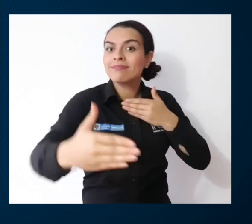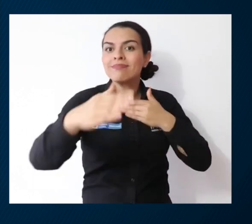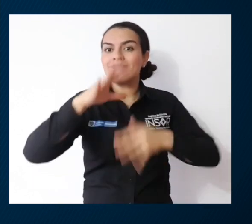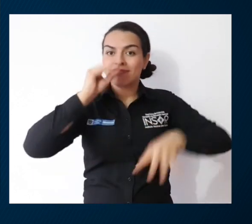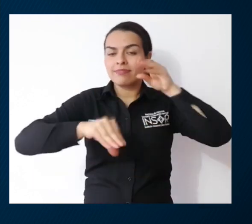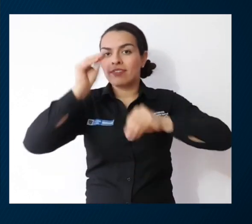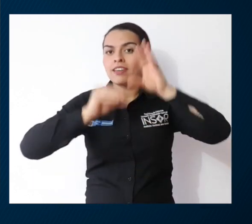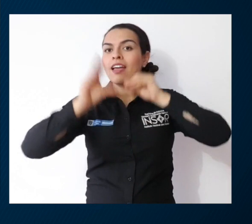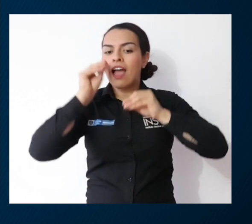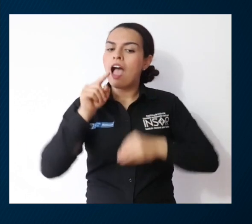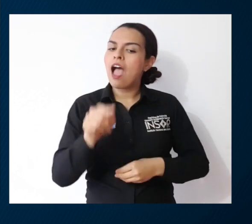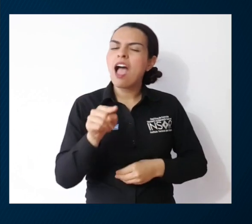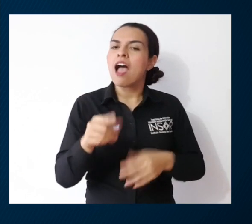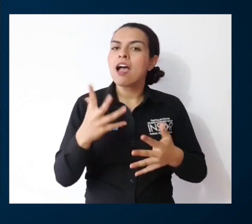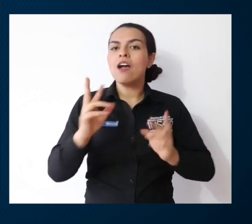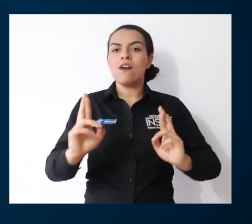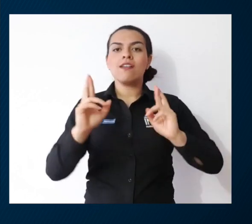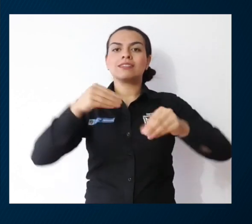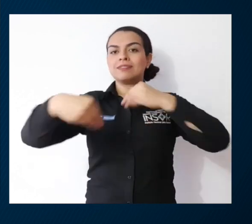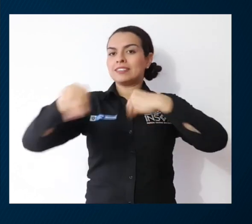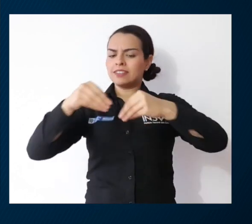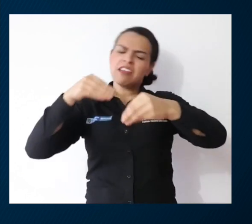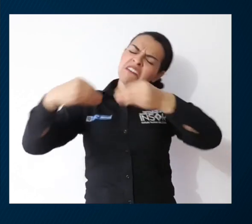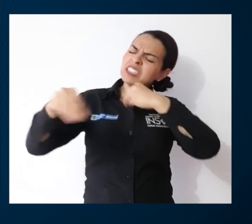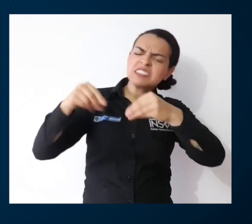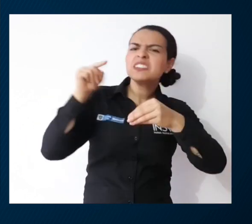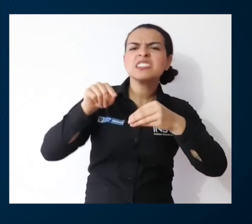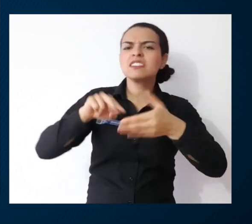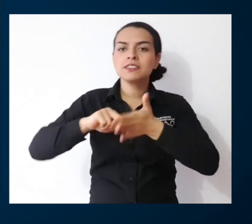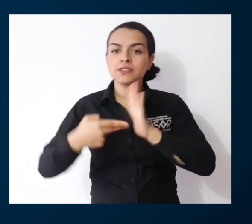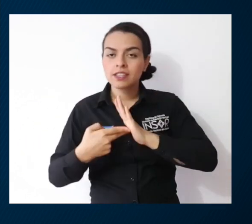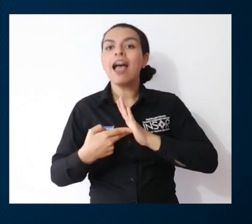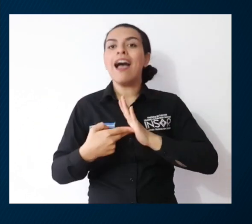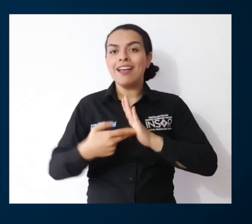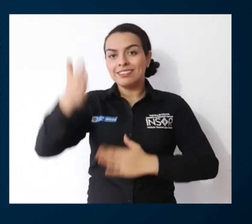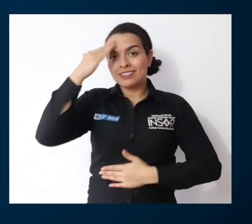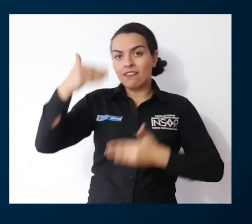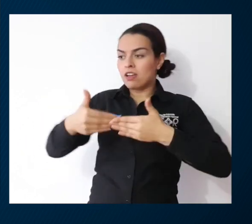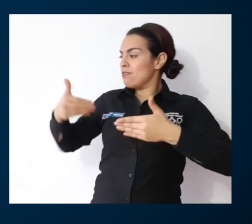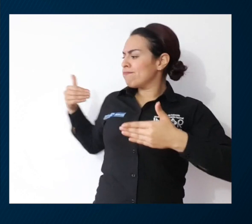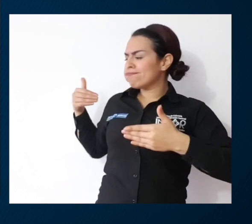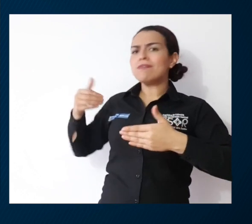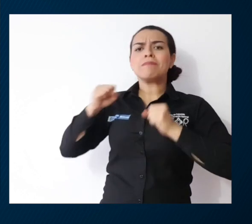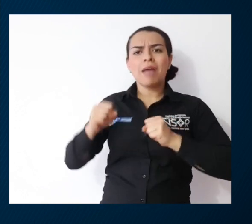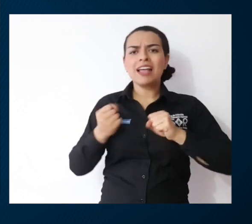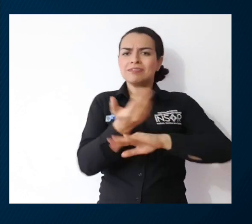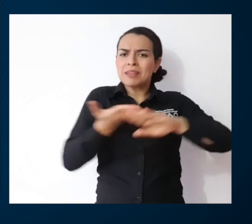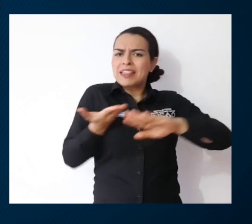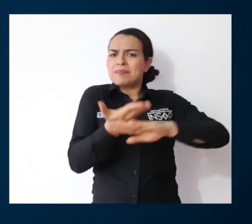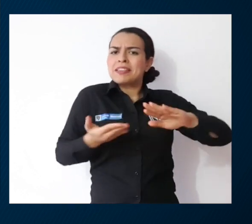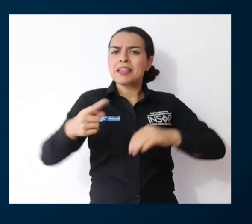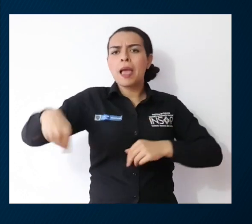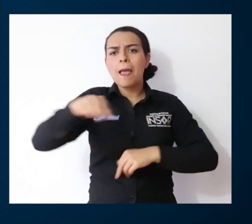estructural es un aprendizaje por la flexibilidad. ¿Y a qué nos referimos con la flexibilidad? A los reclamos históricos que las familias y los estudiantes